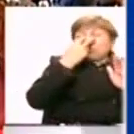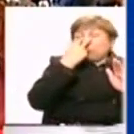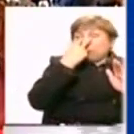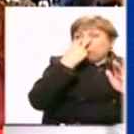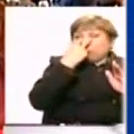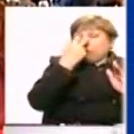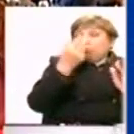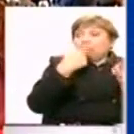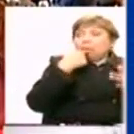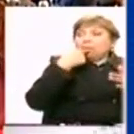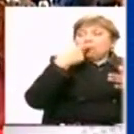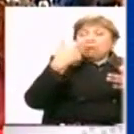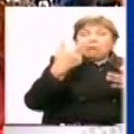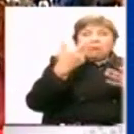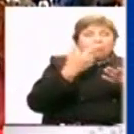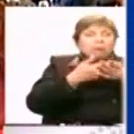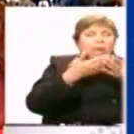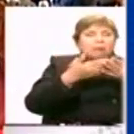quiere.